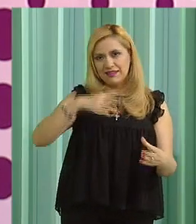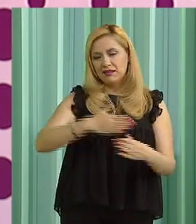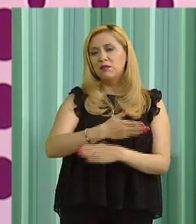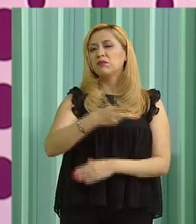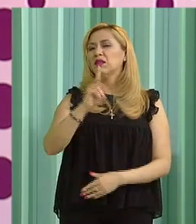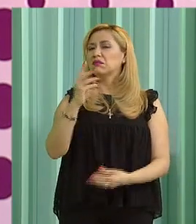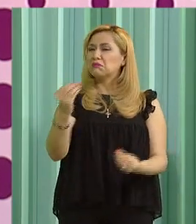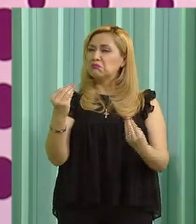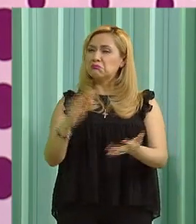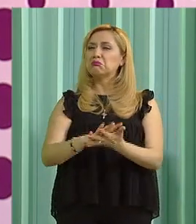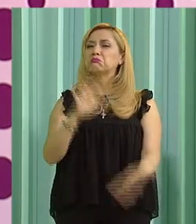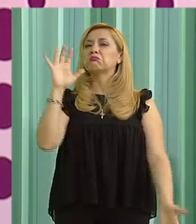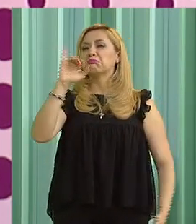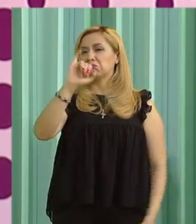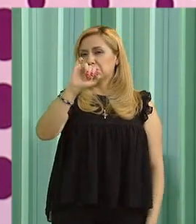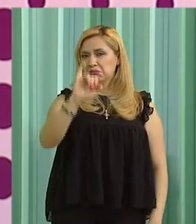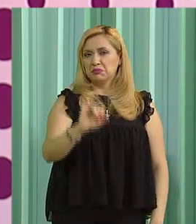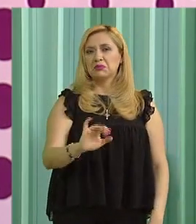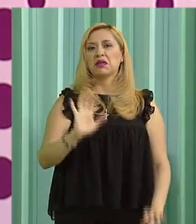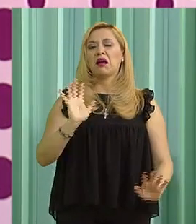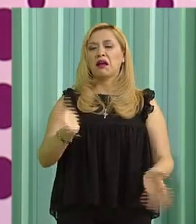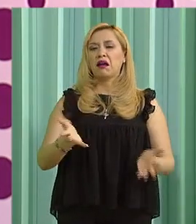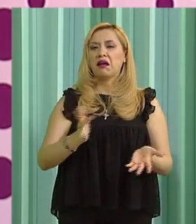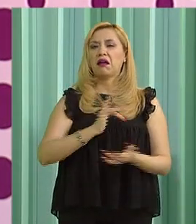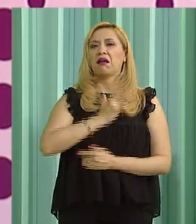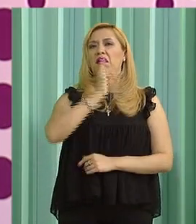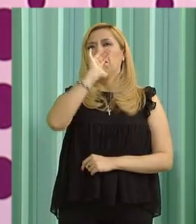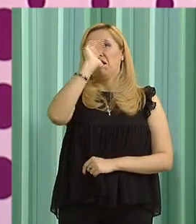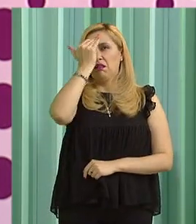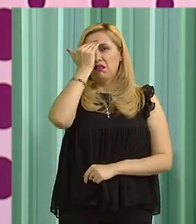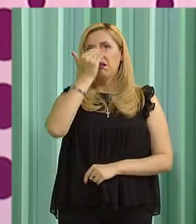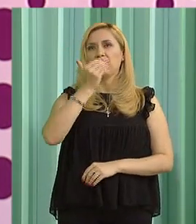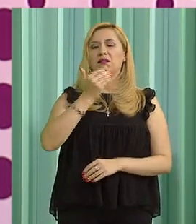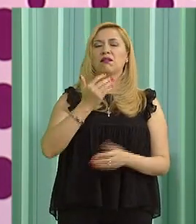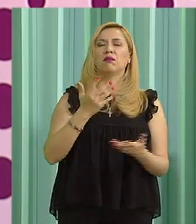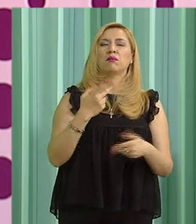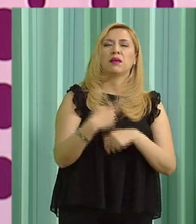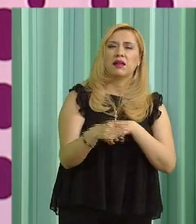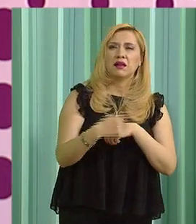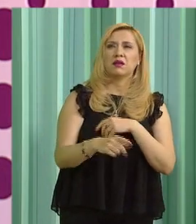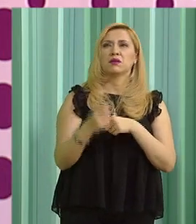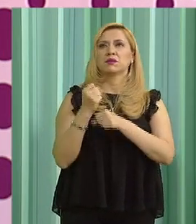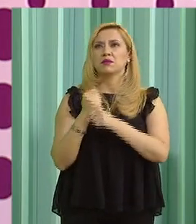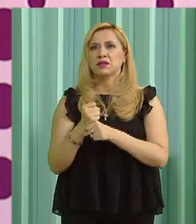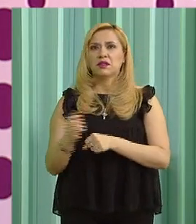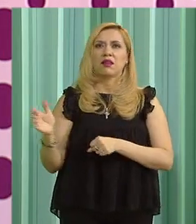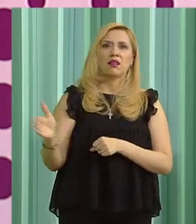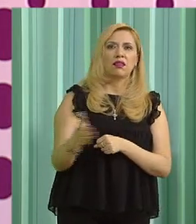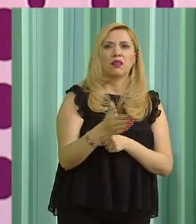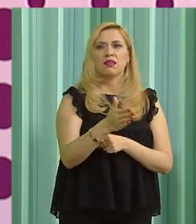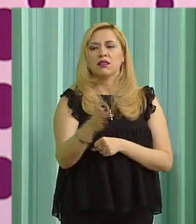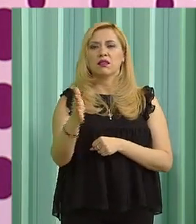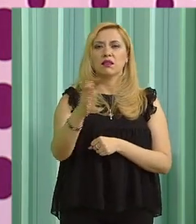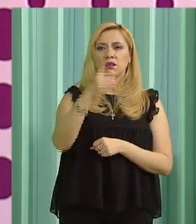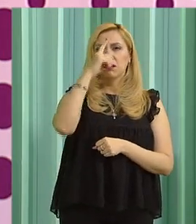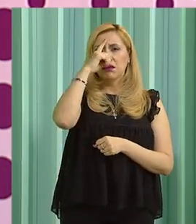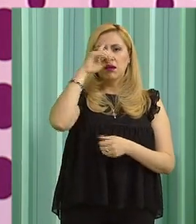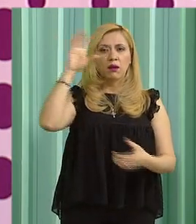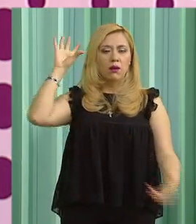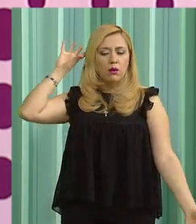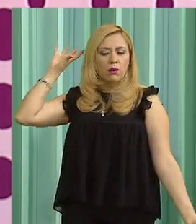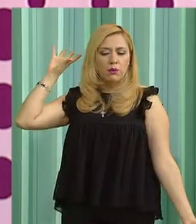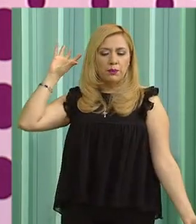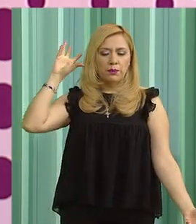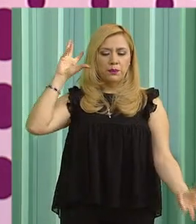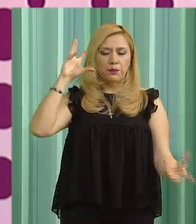suceda esto. Entonces, a lo largo del camino se van acumulando traumas,